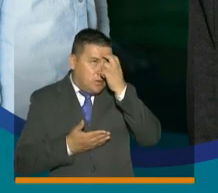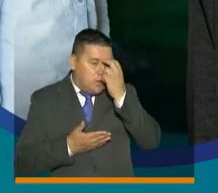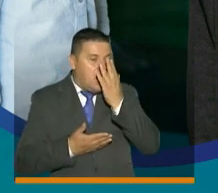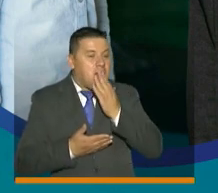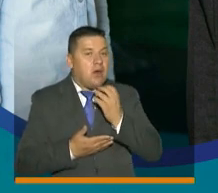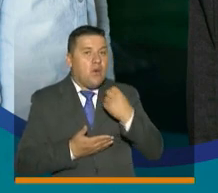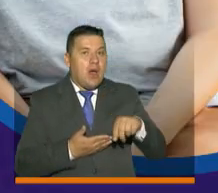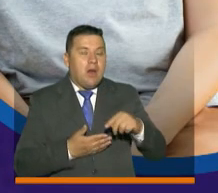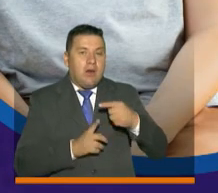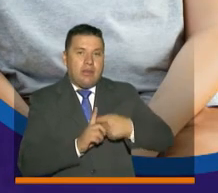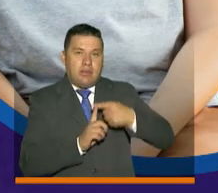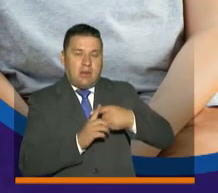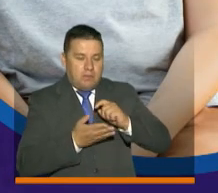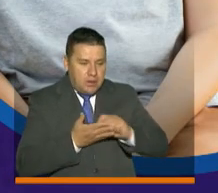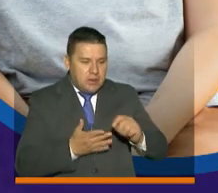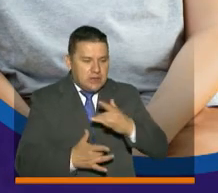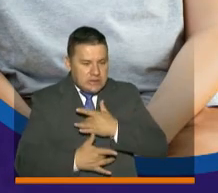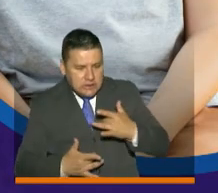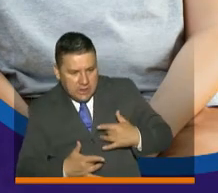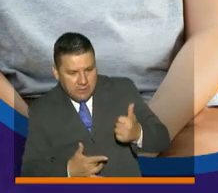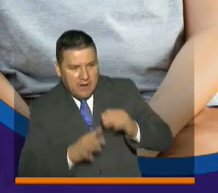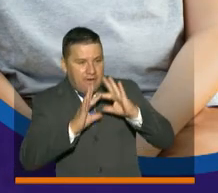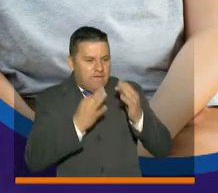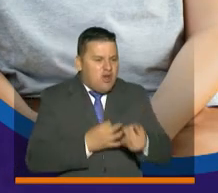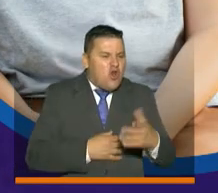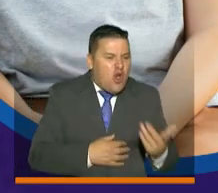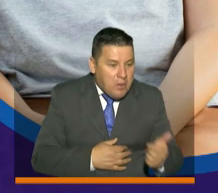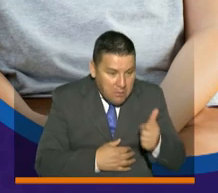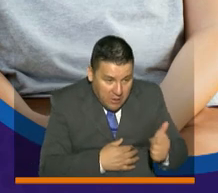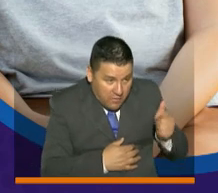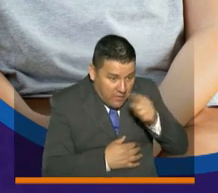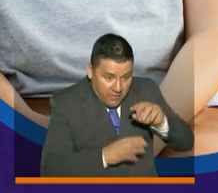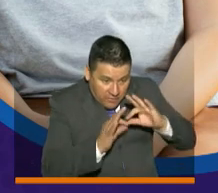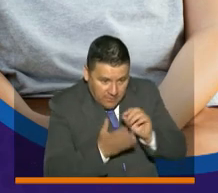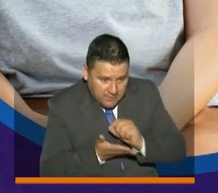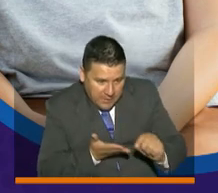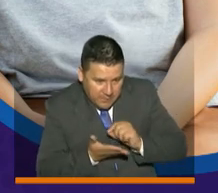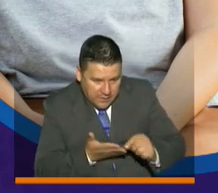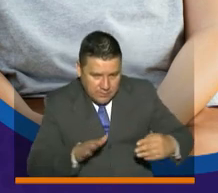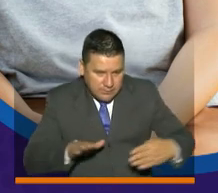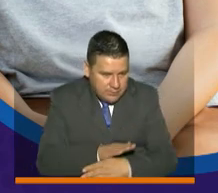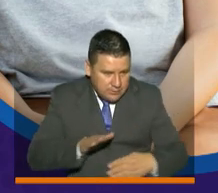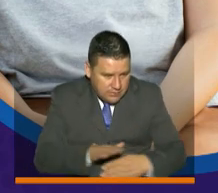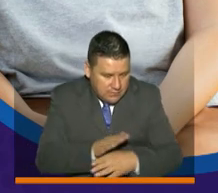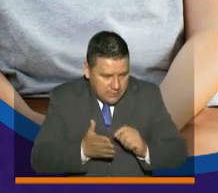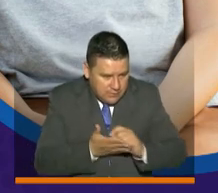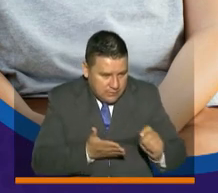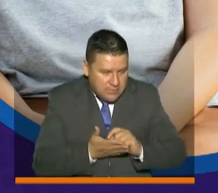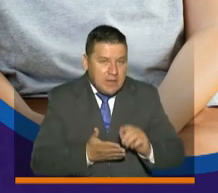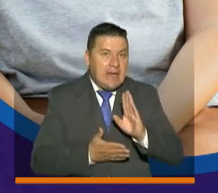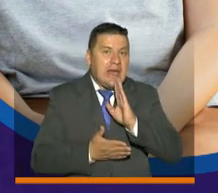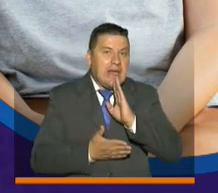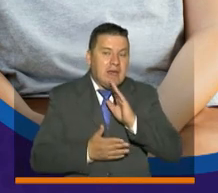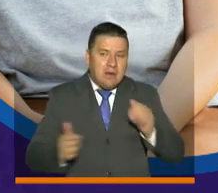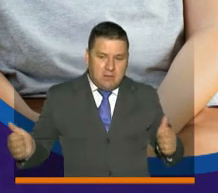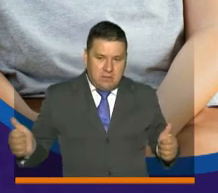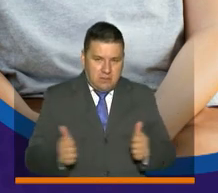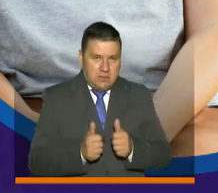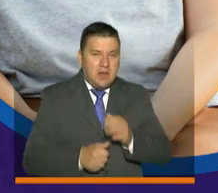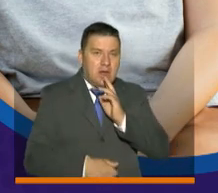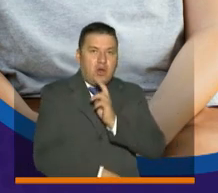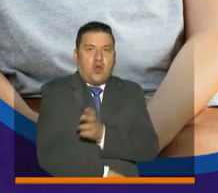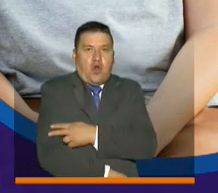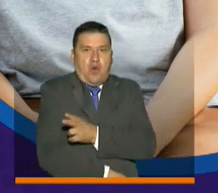de los padres de familia, del estado de salud del núcleo familiar va a ser fundamental y a la llegada de ingreso del colegio lo estará recibiendo como ha definido un